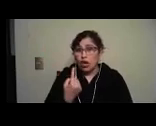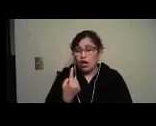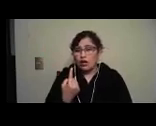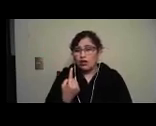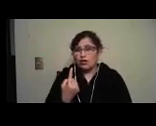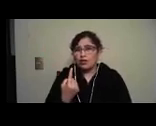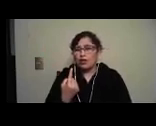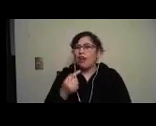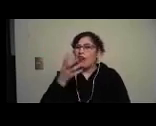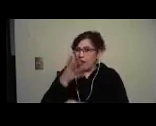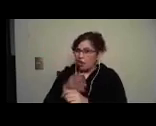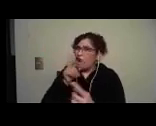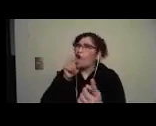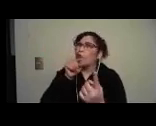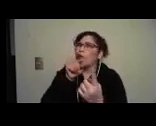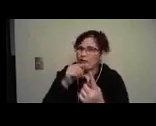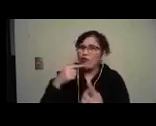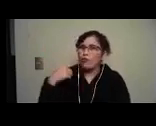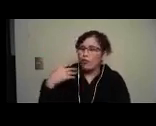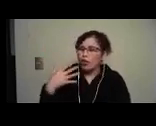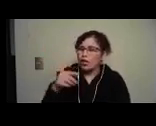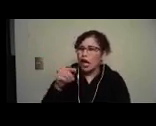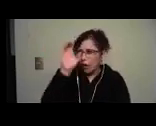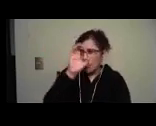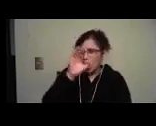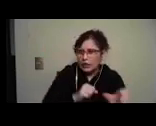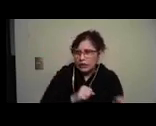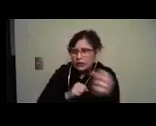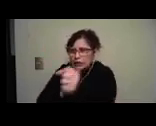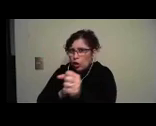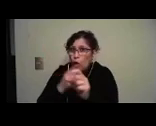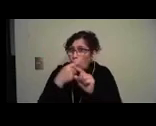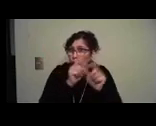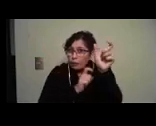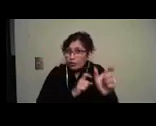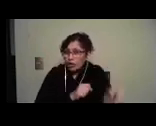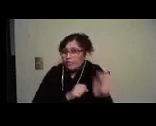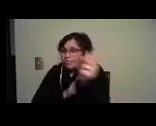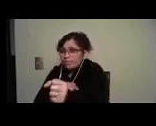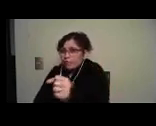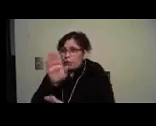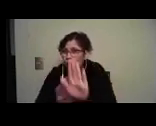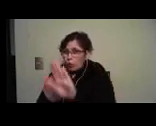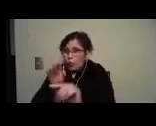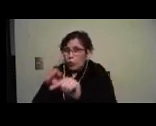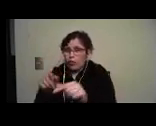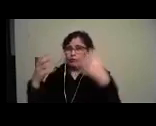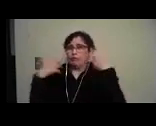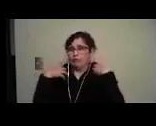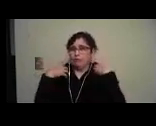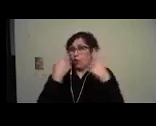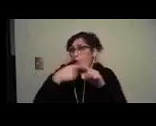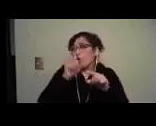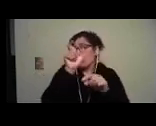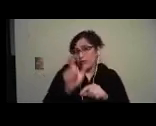objetivo importante en el abordaje sea poder buscar alguna alternativa donde esta persona ya no esté viviendo sola, ¿ya? Porque el que